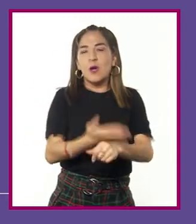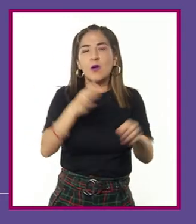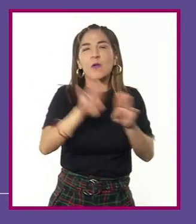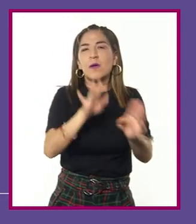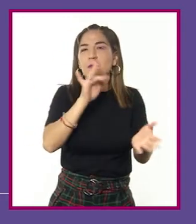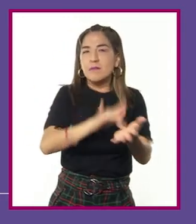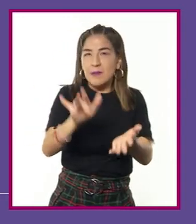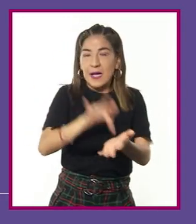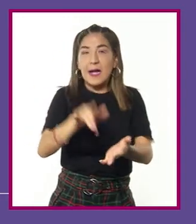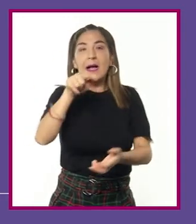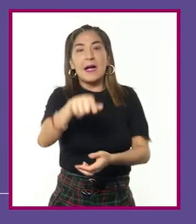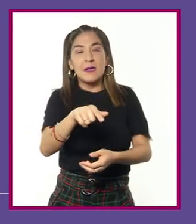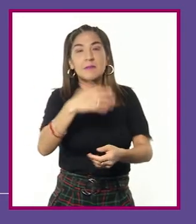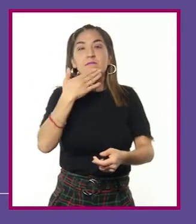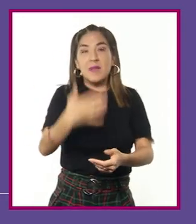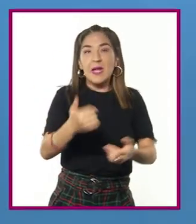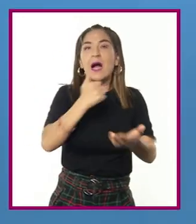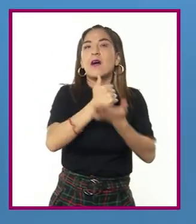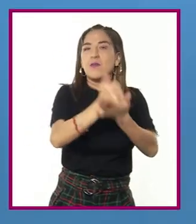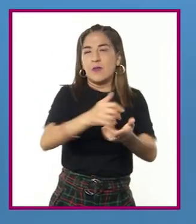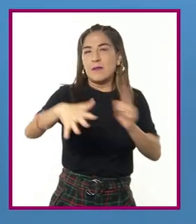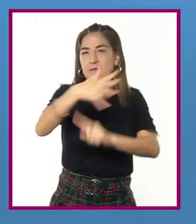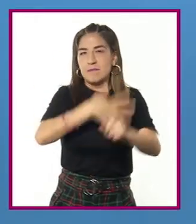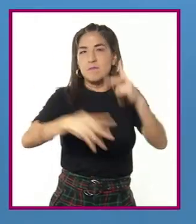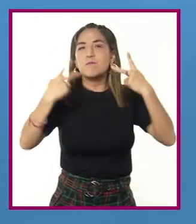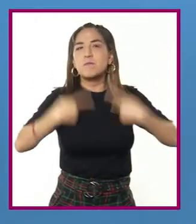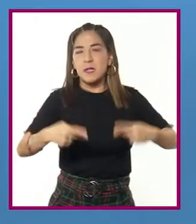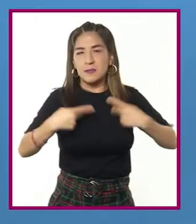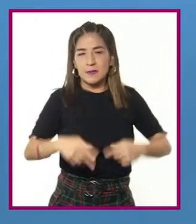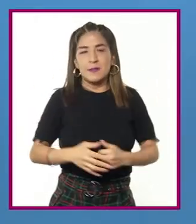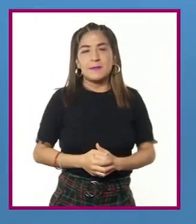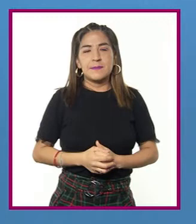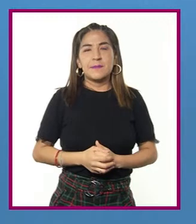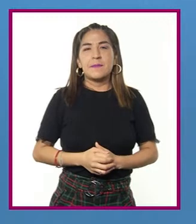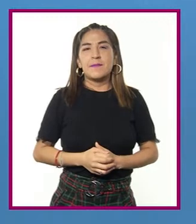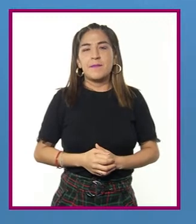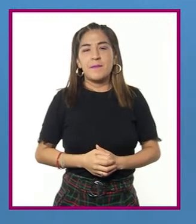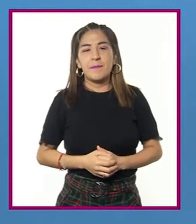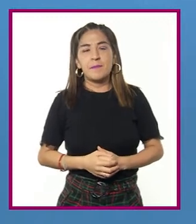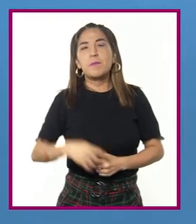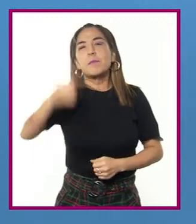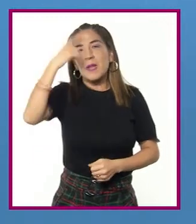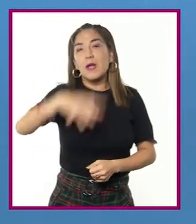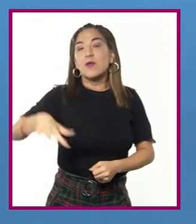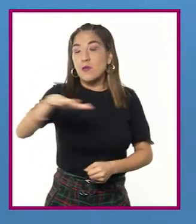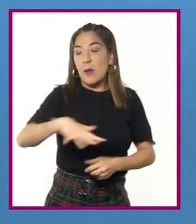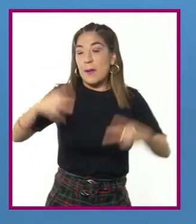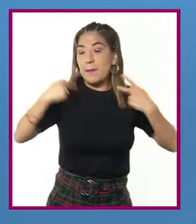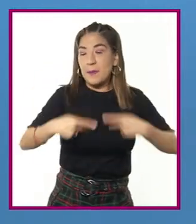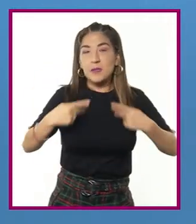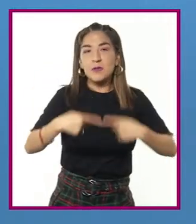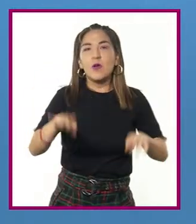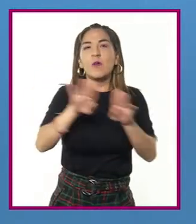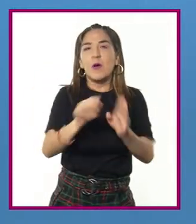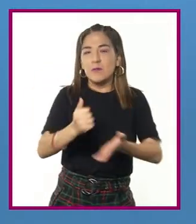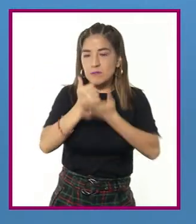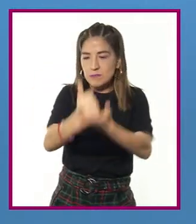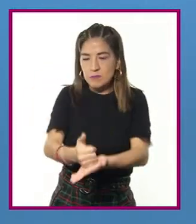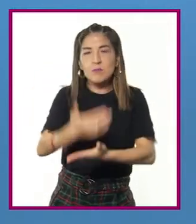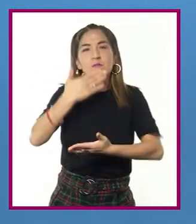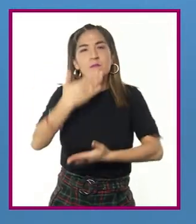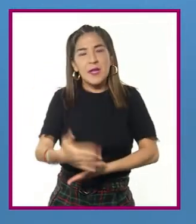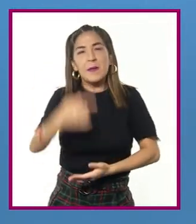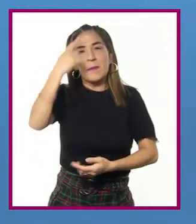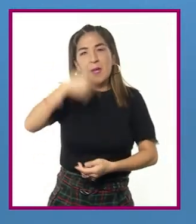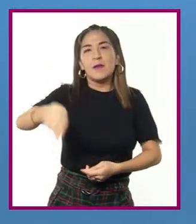servicio público a la comunidad. En otras palabras, buscan el bienestar y la creación de las condiciones para